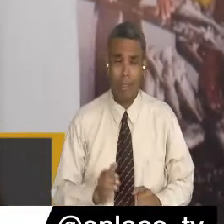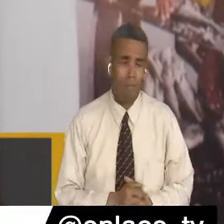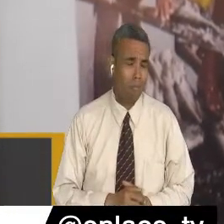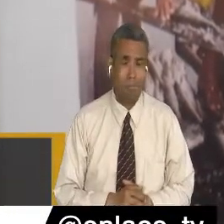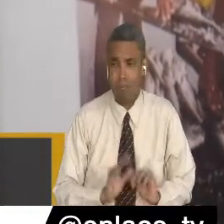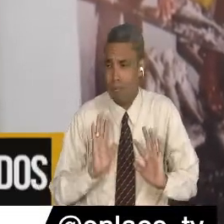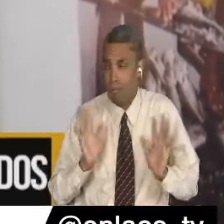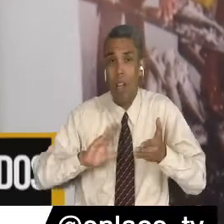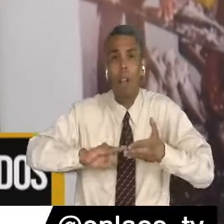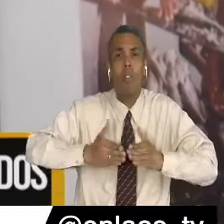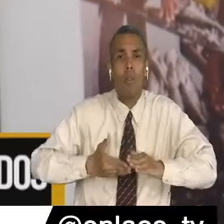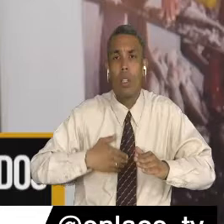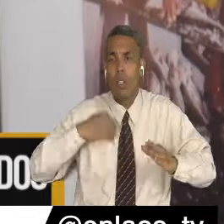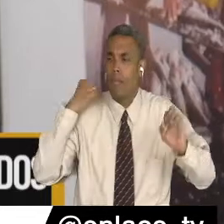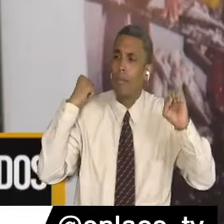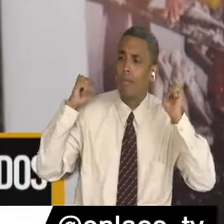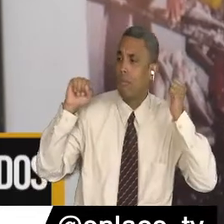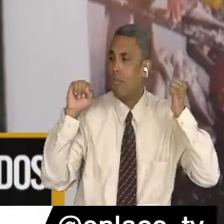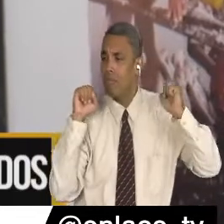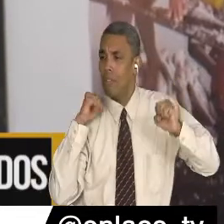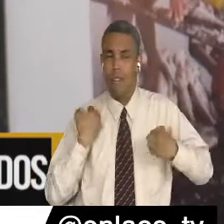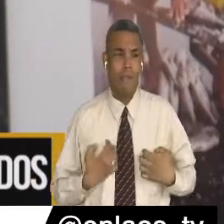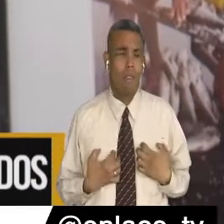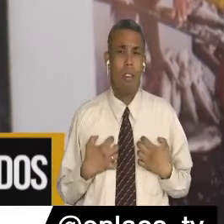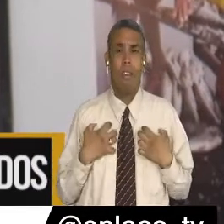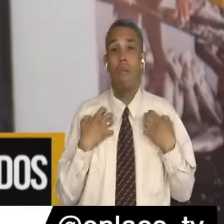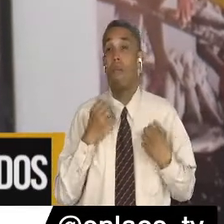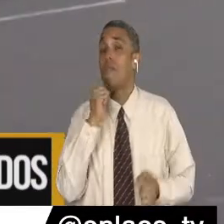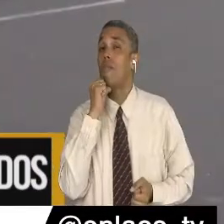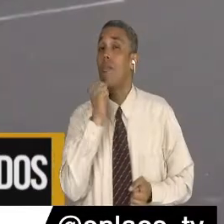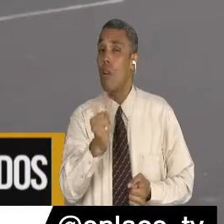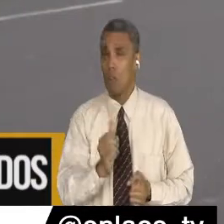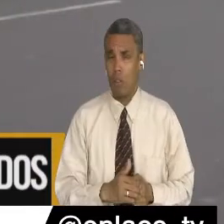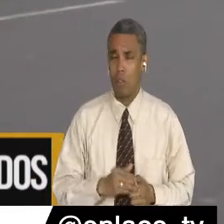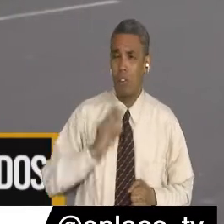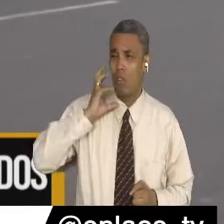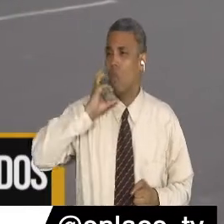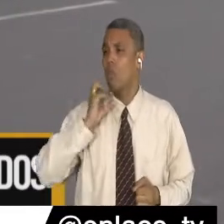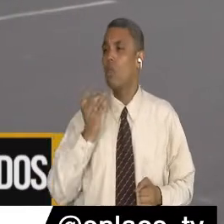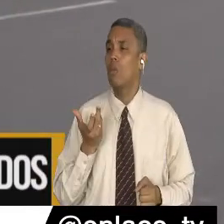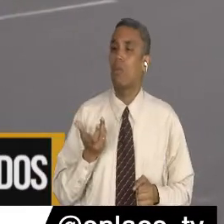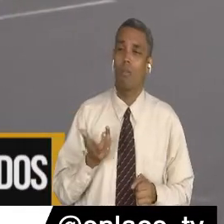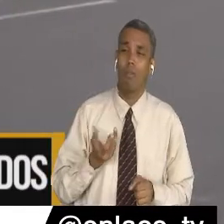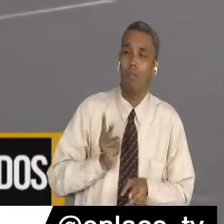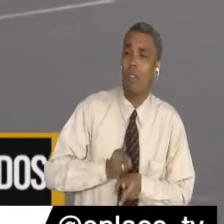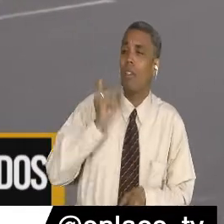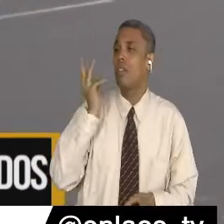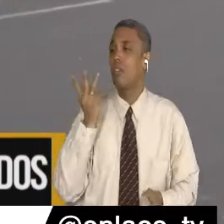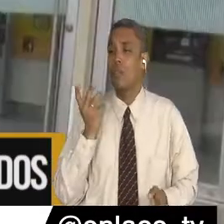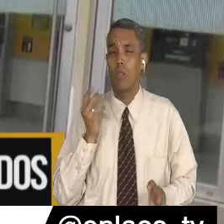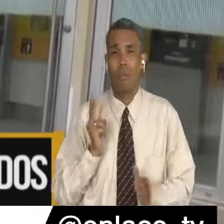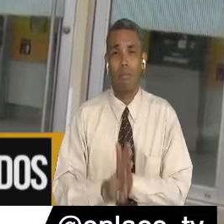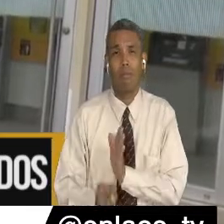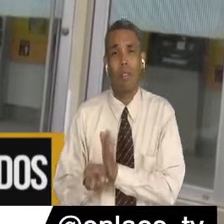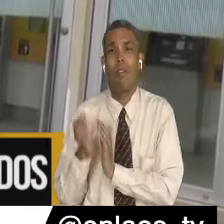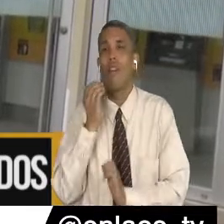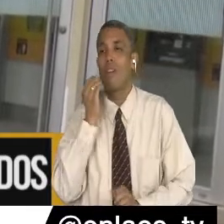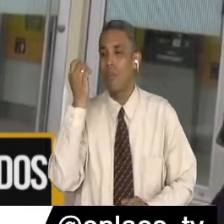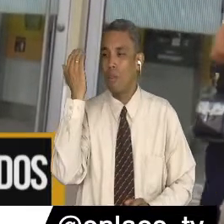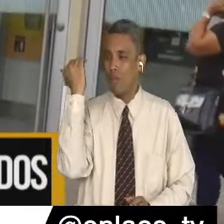delincuencia organizada hoy acampa en todas las calles de Barranca. Tenemos el caso del robo del Banco